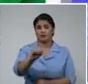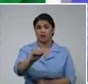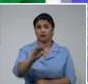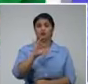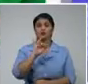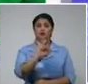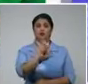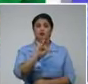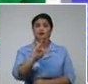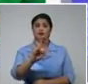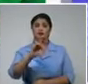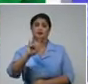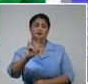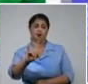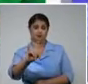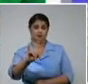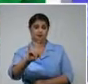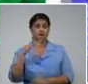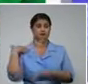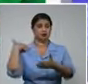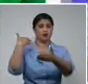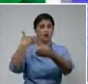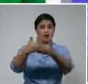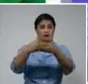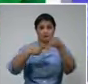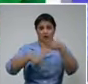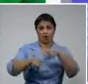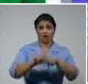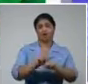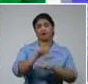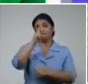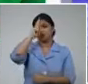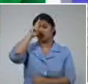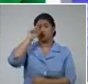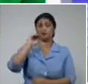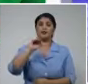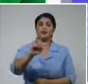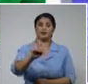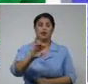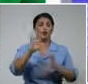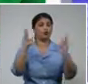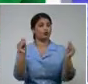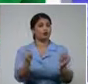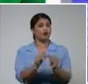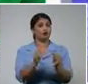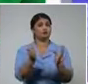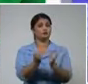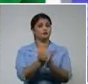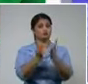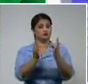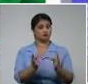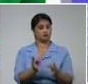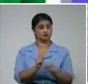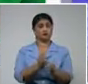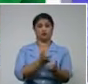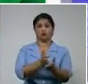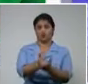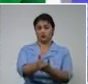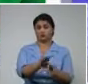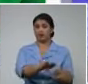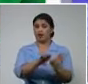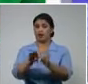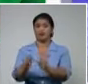776 en estos momentos, ingresados en nuestros hospitales confirmados de COVID. Se ha recuperado